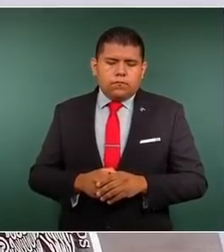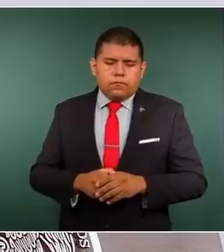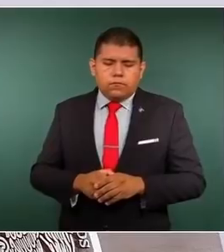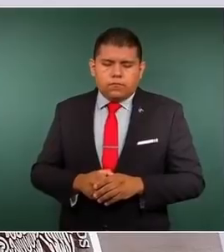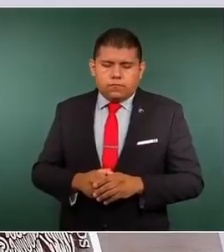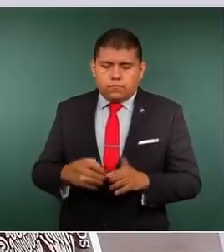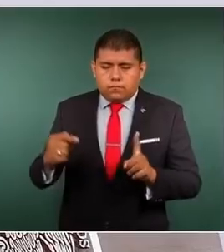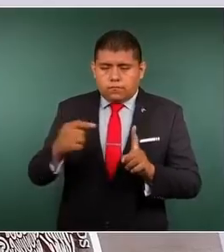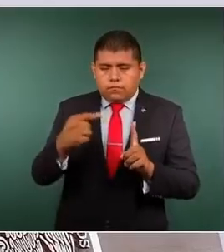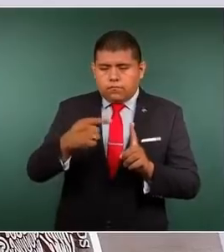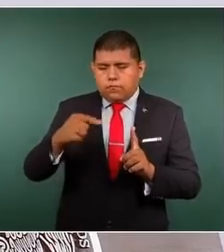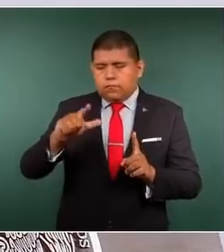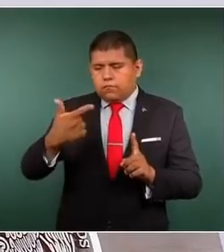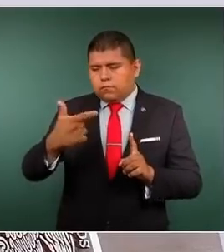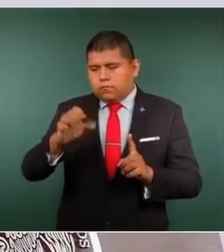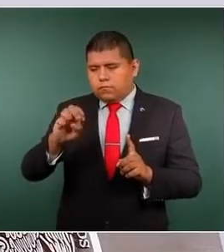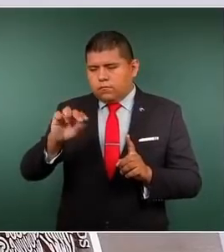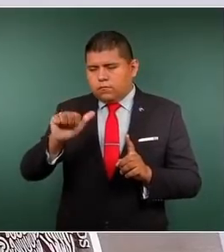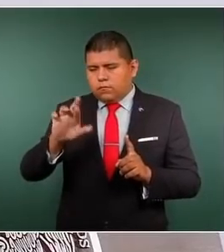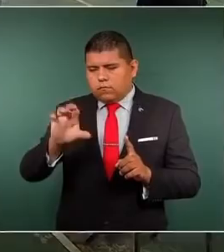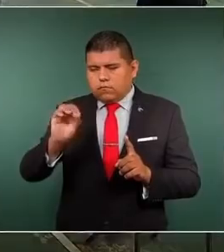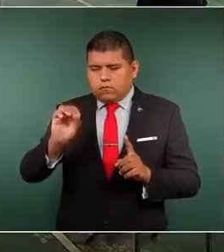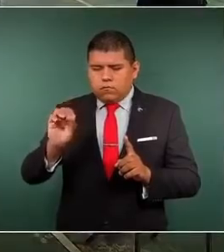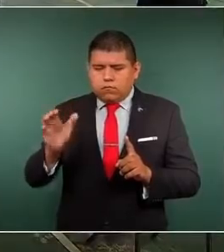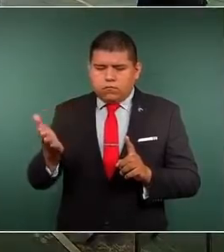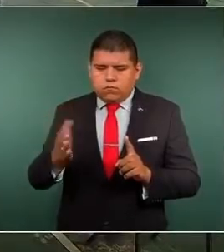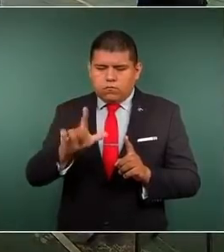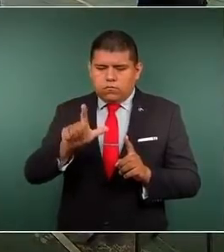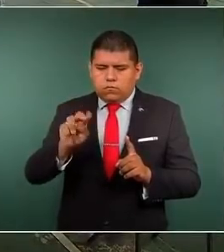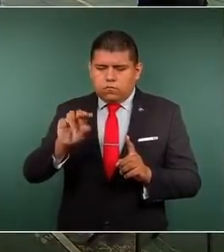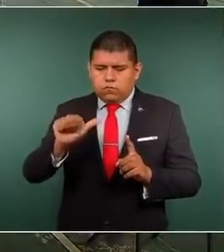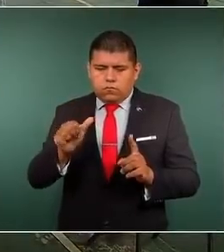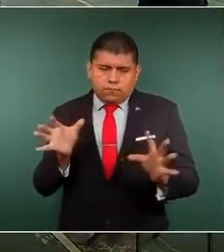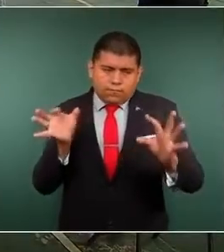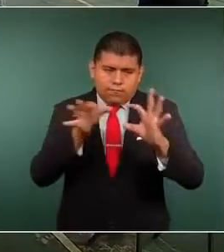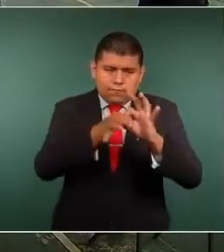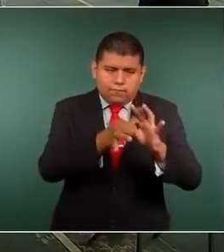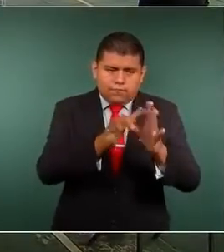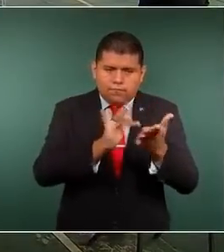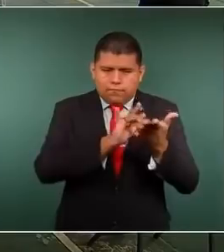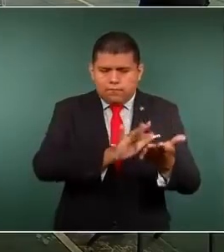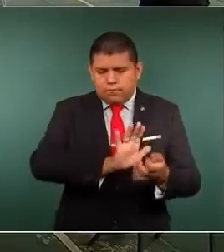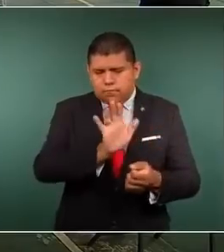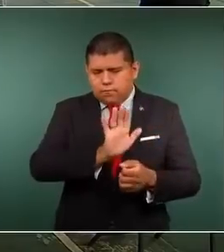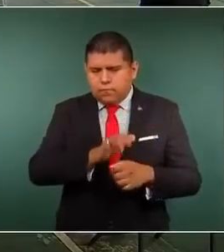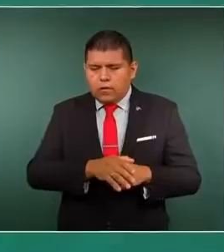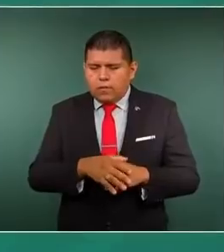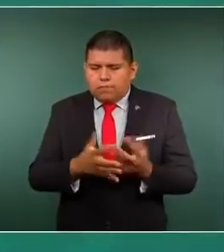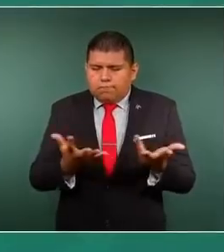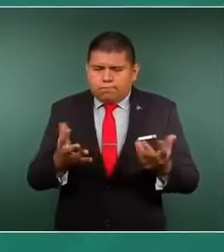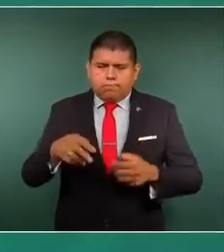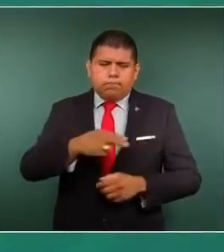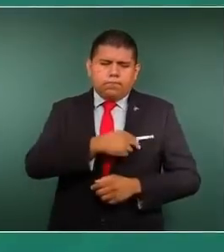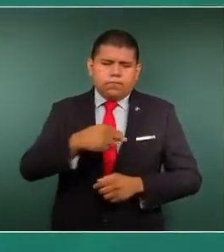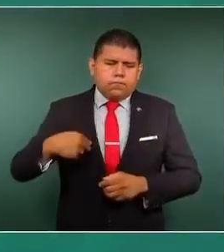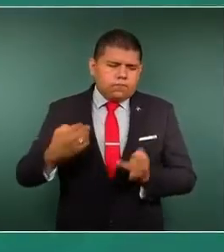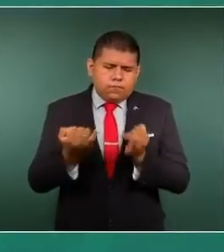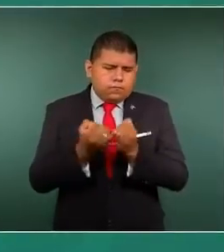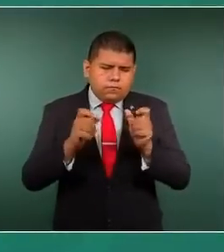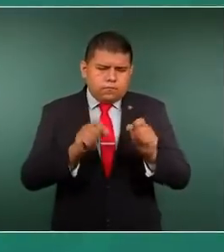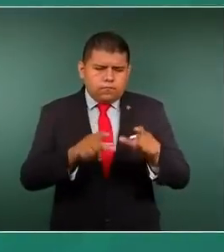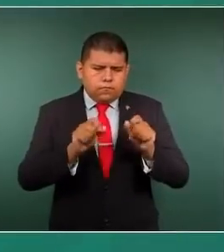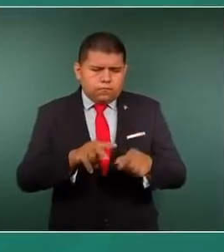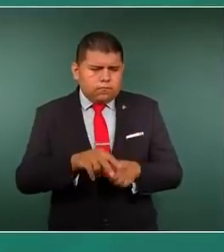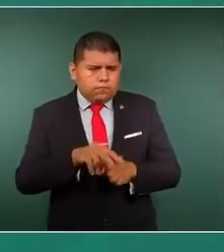profesional de genaro garcía luna y seguimos de todas maneras pendientes